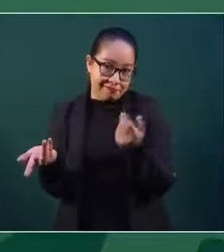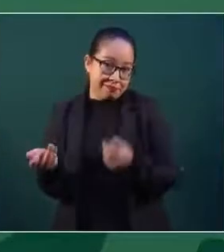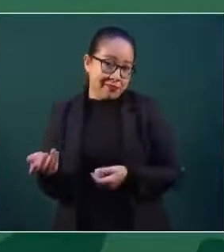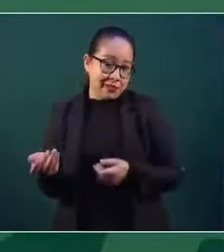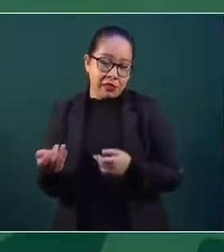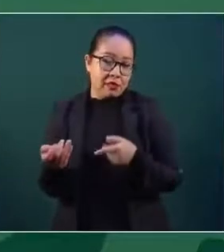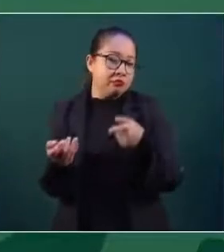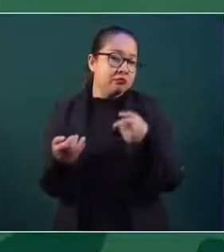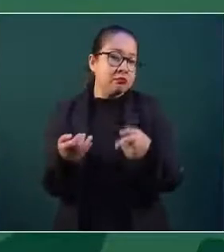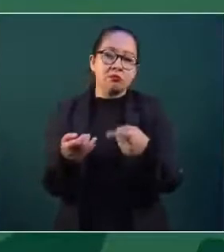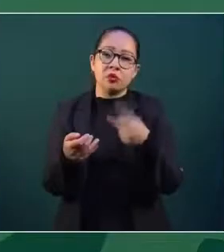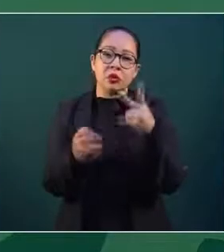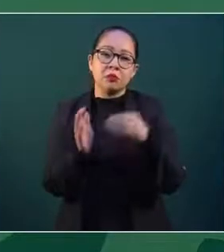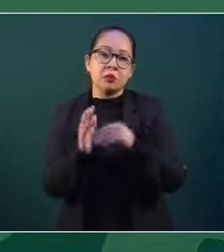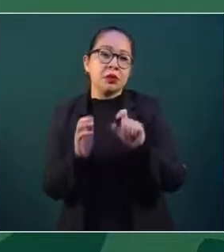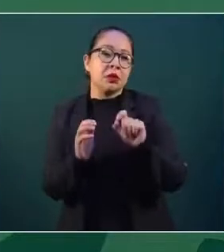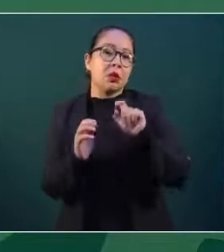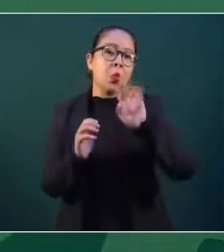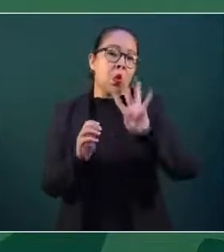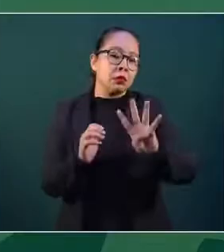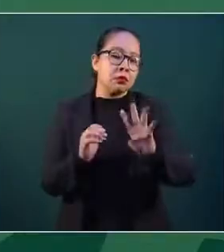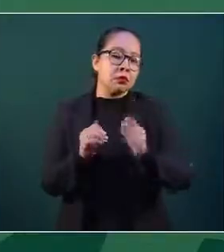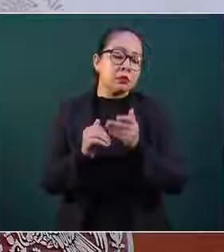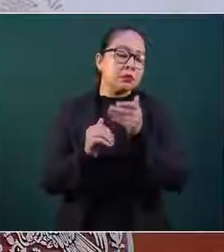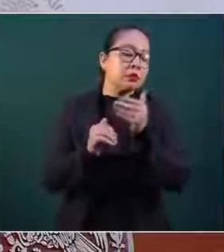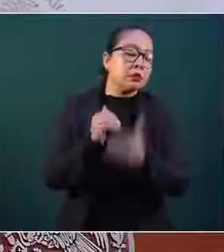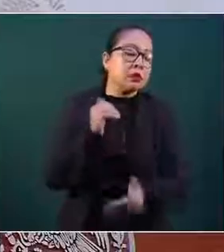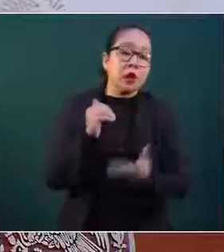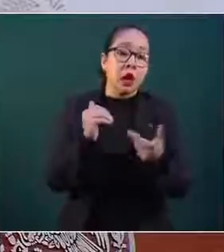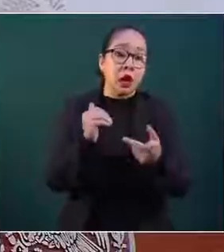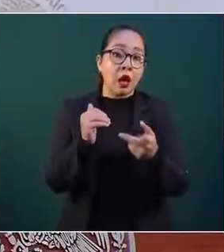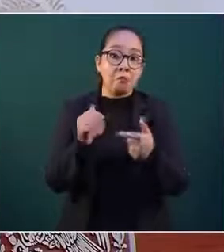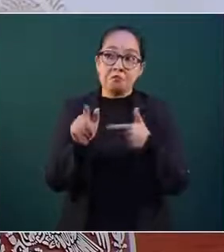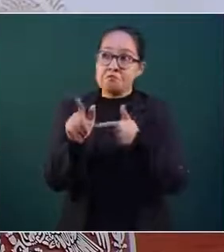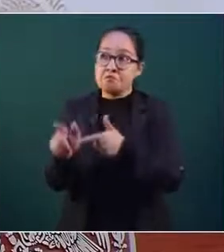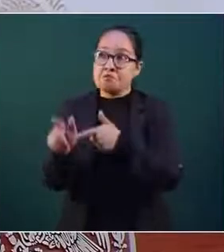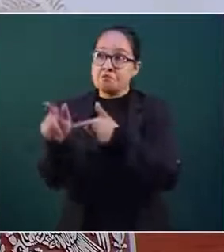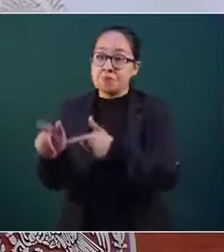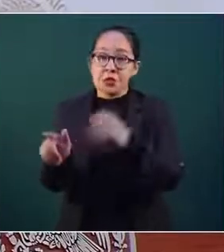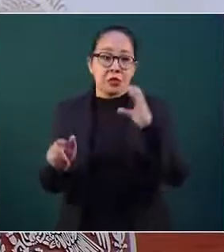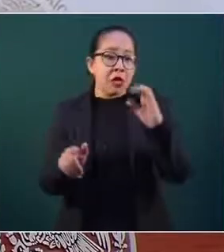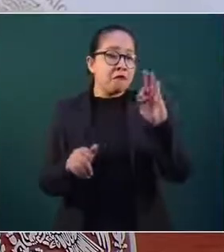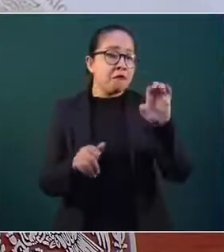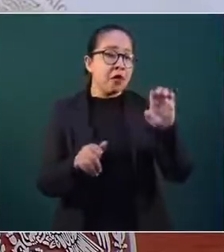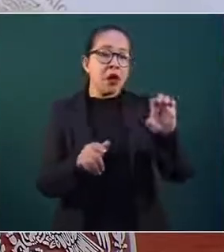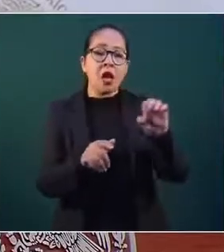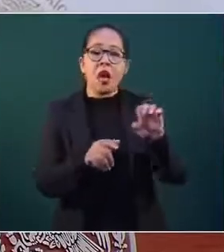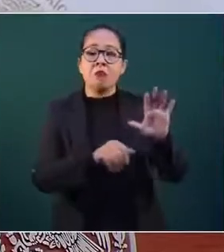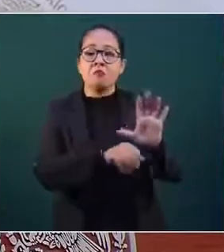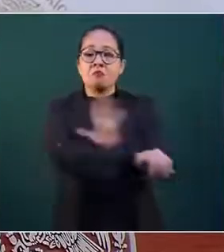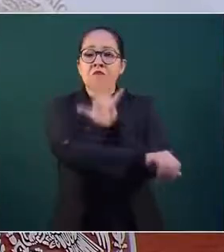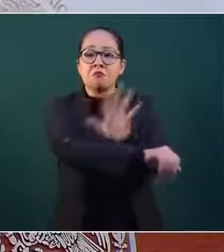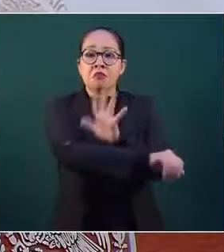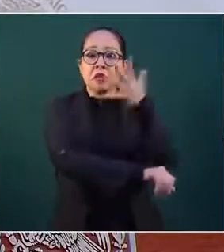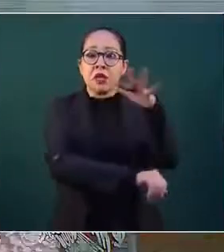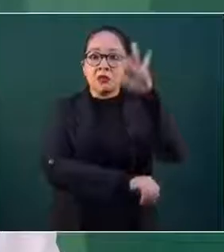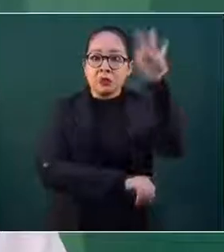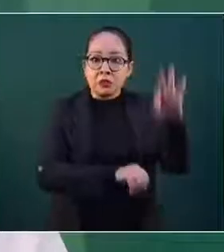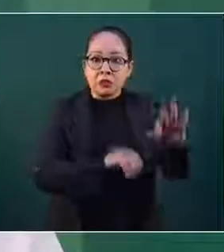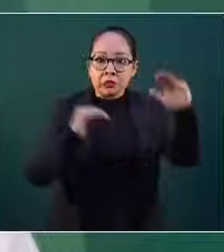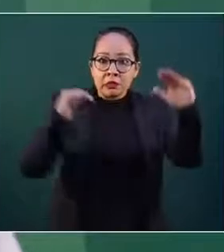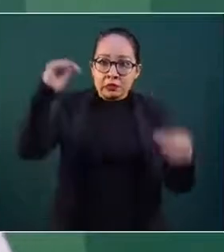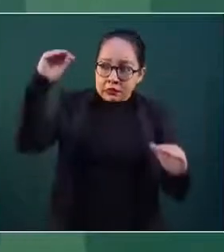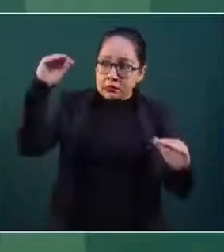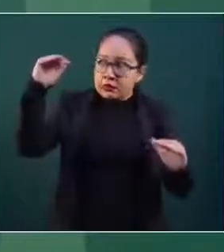este sexenio, si no hubiese habido cambio, la Comisión iba a estar produciendo el 10% de la energía eléctrica y